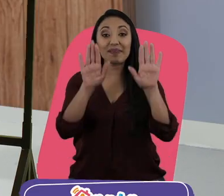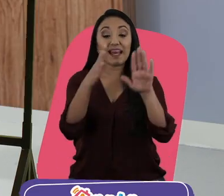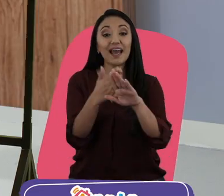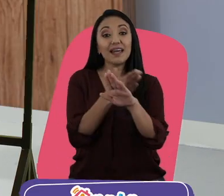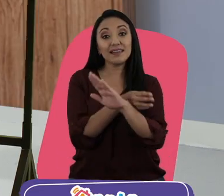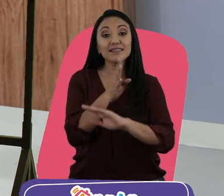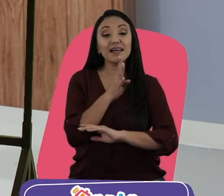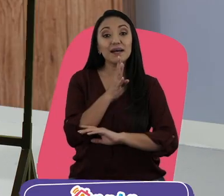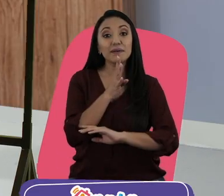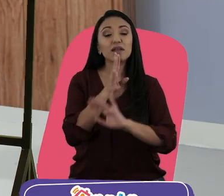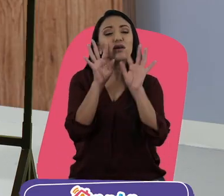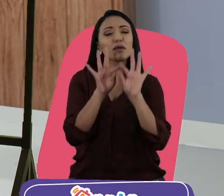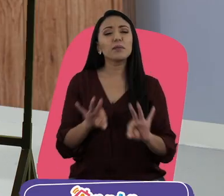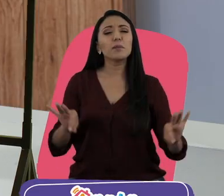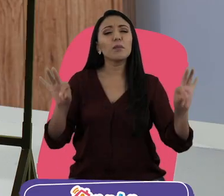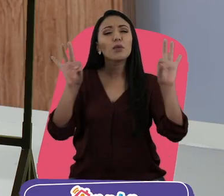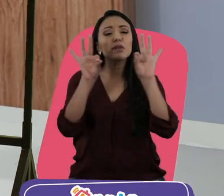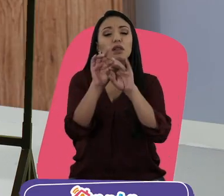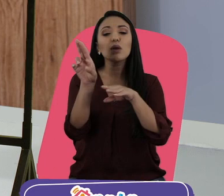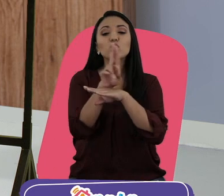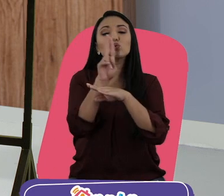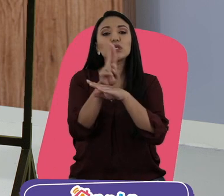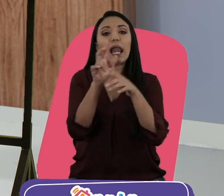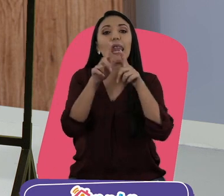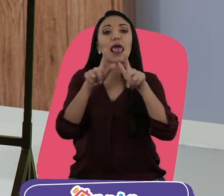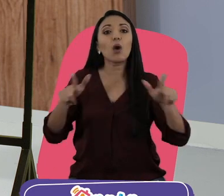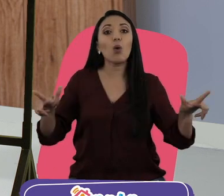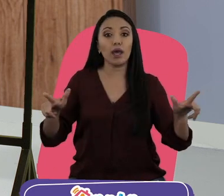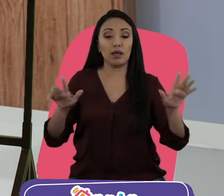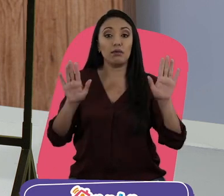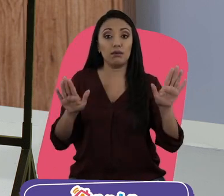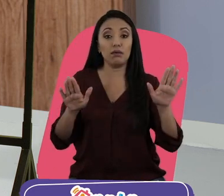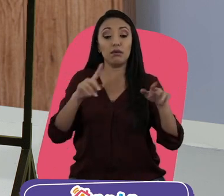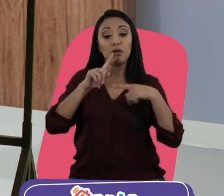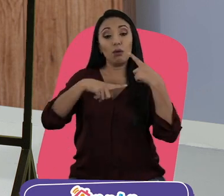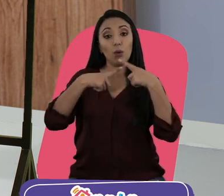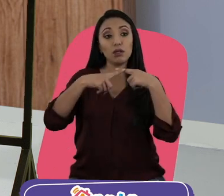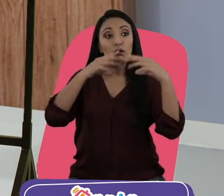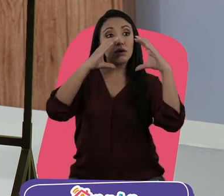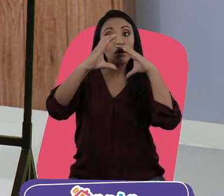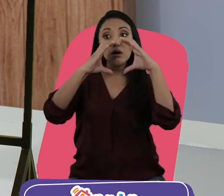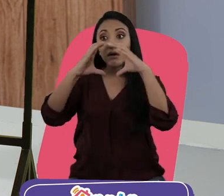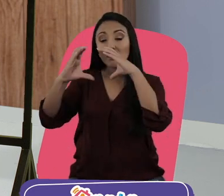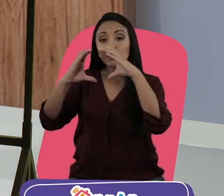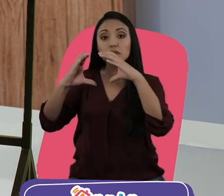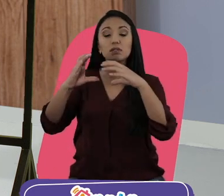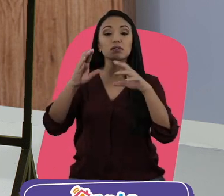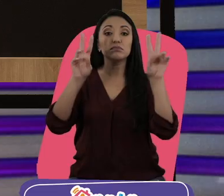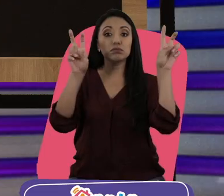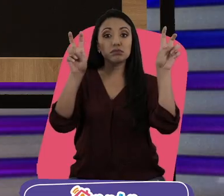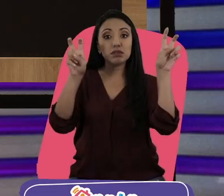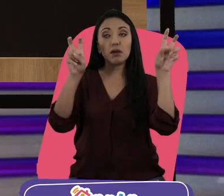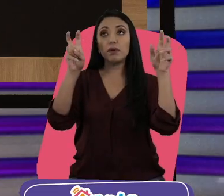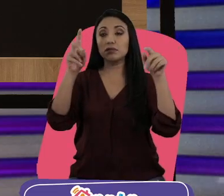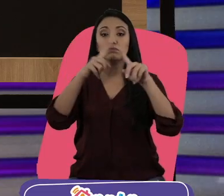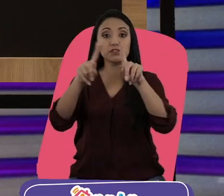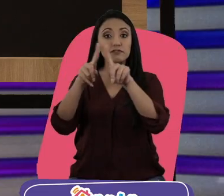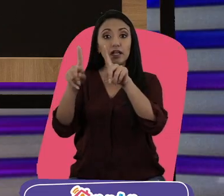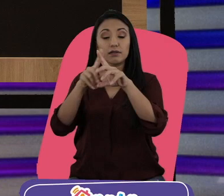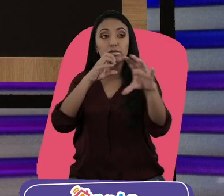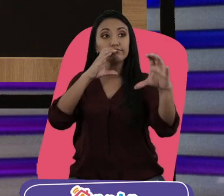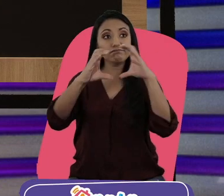Estábamos hablando de la importancia del uso del lenguaje en los procesos de interculturalidad.